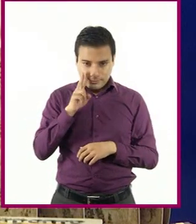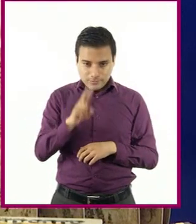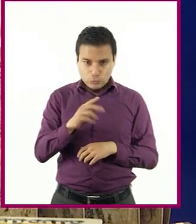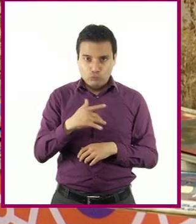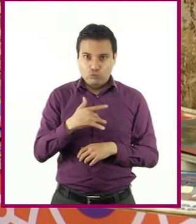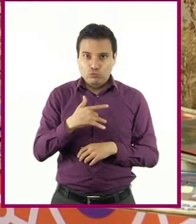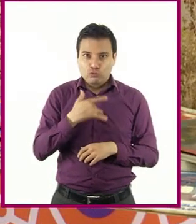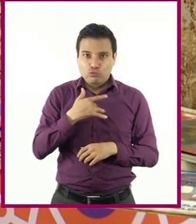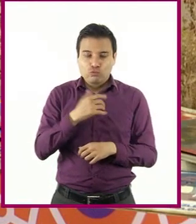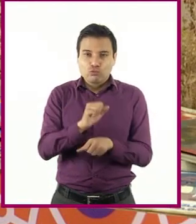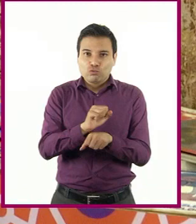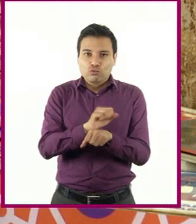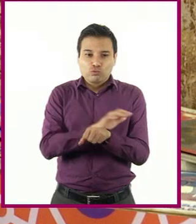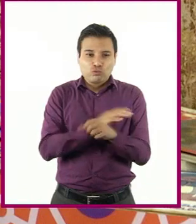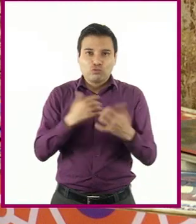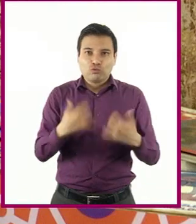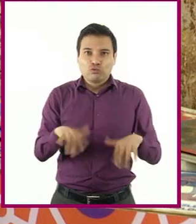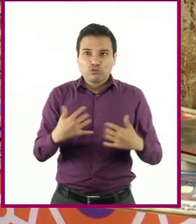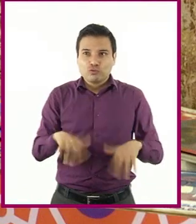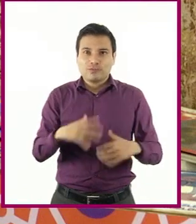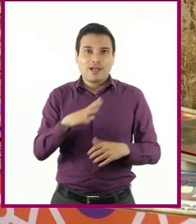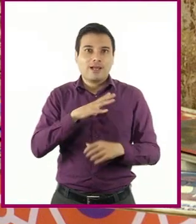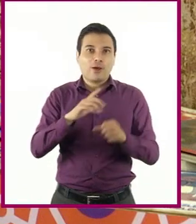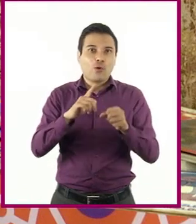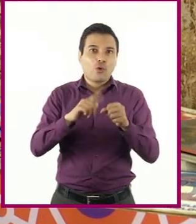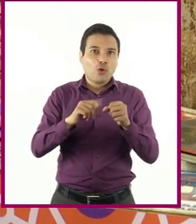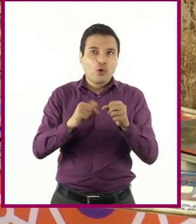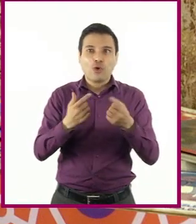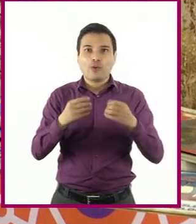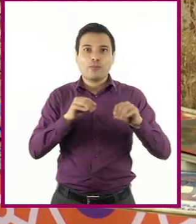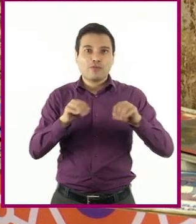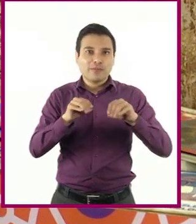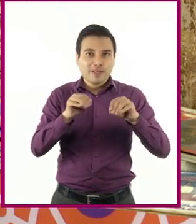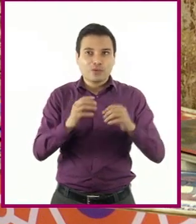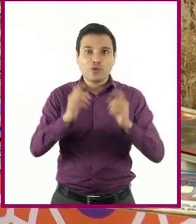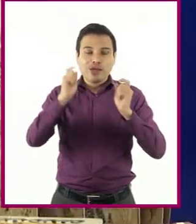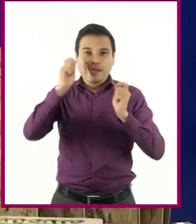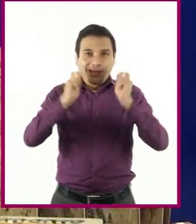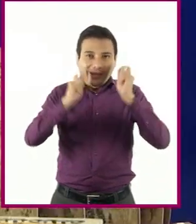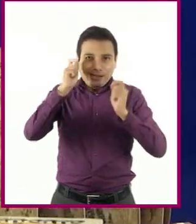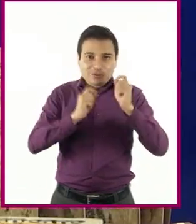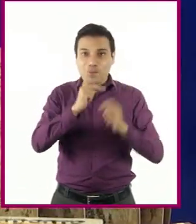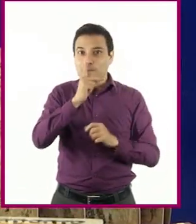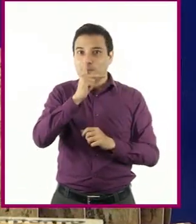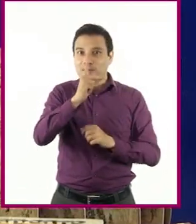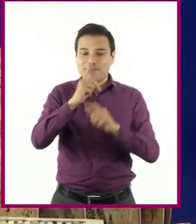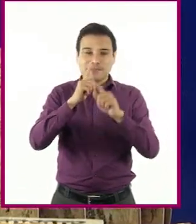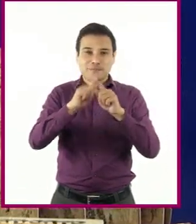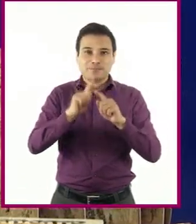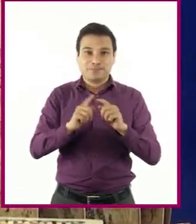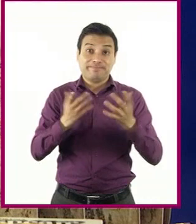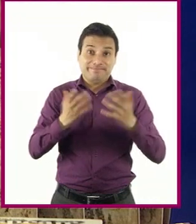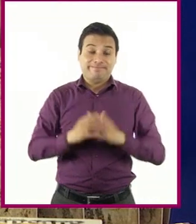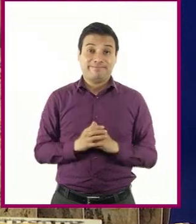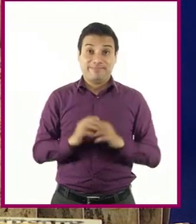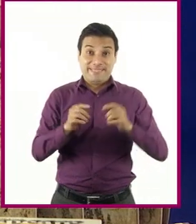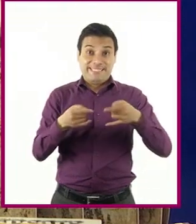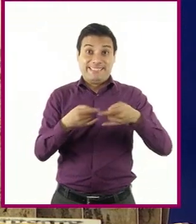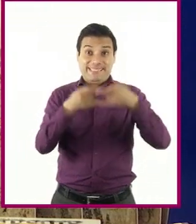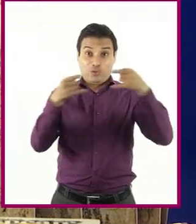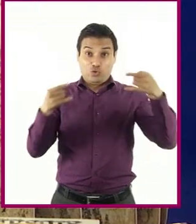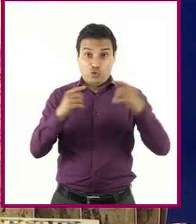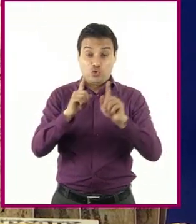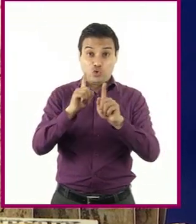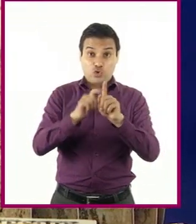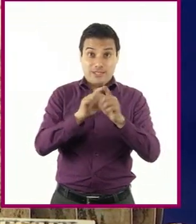expresión de la imagen, el color, el movimiento y las palabras. Por ello, la historieta, además de tener